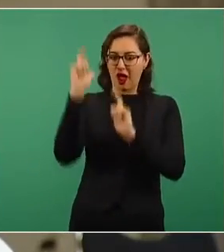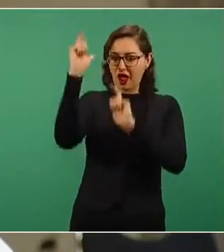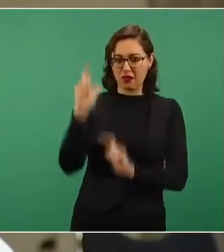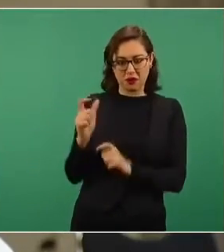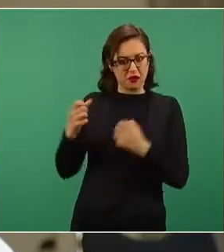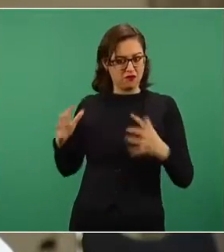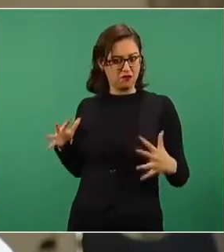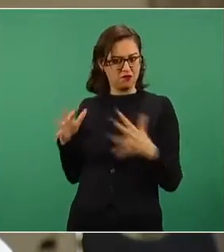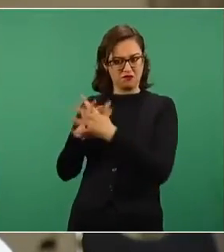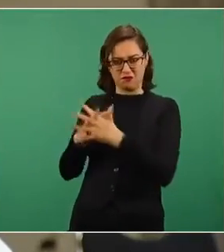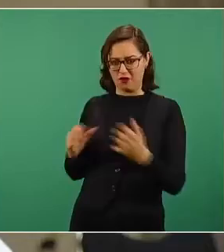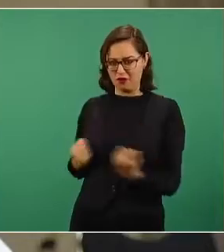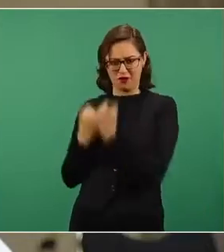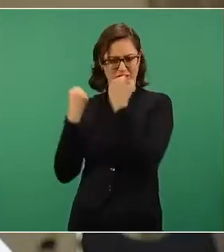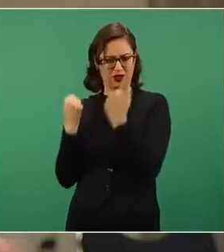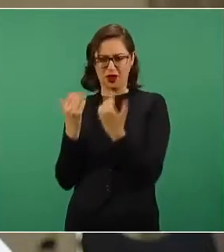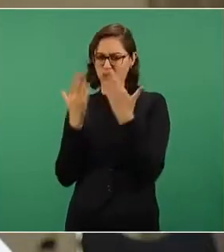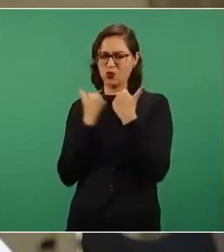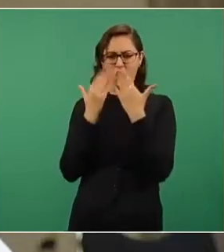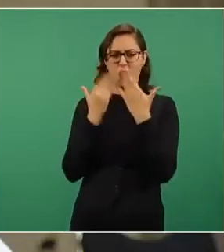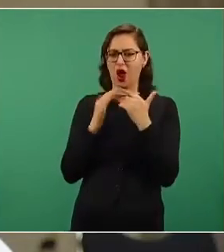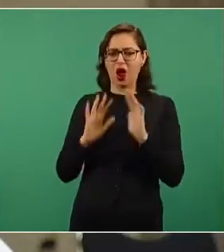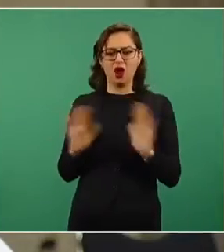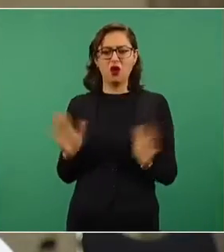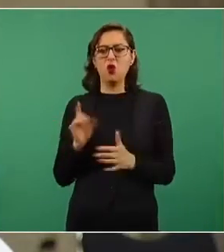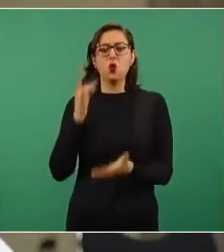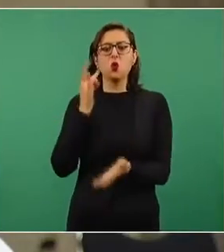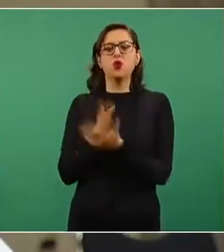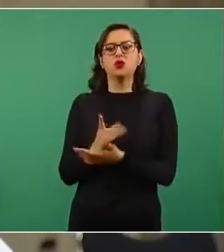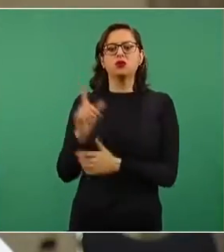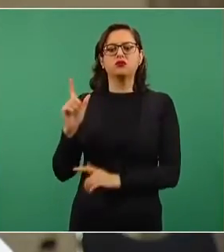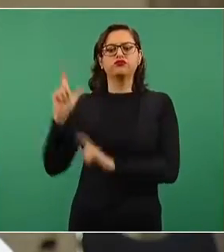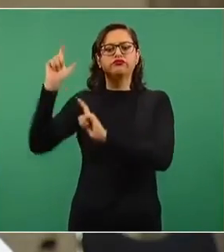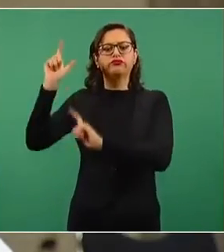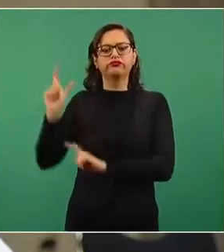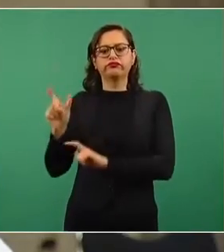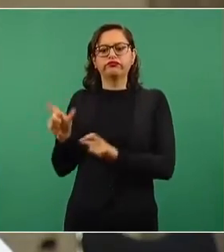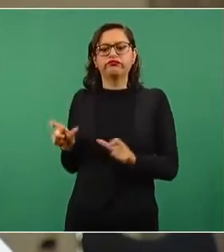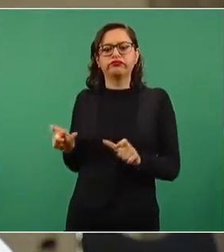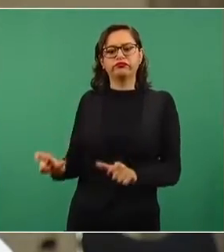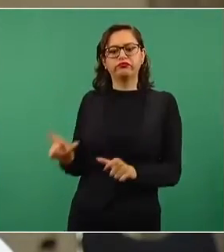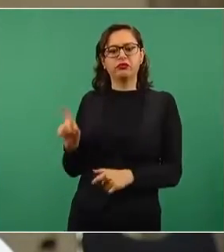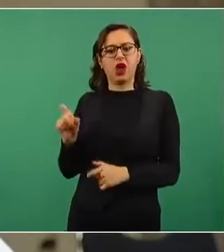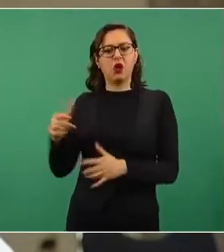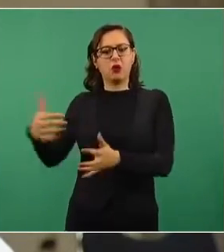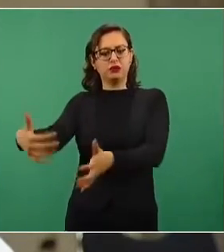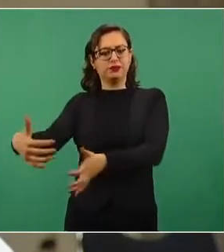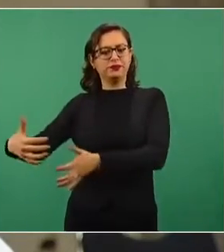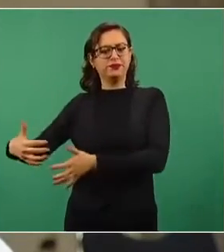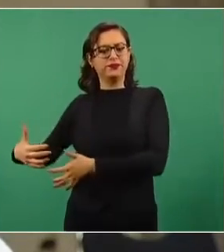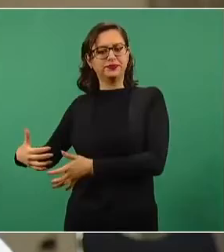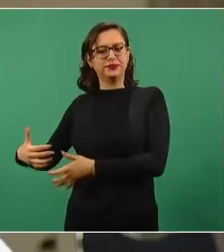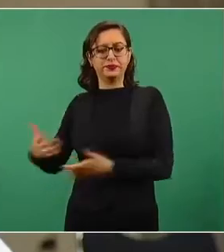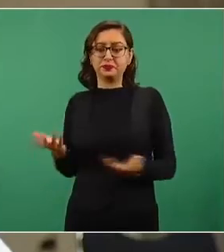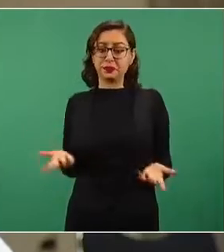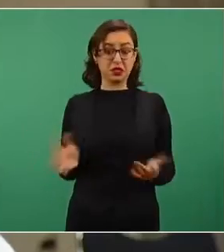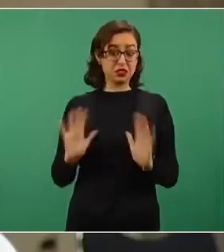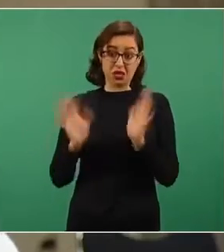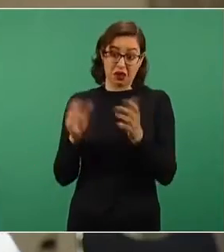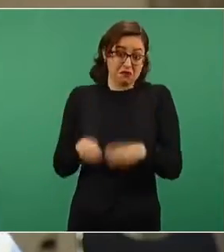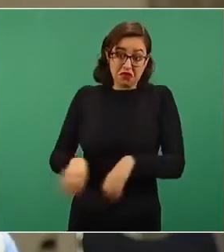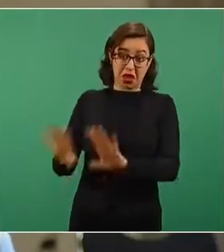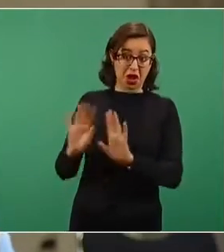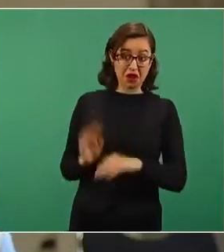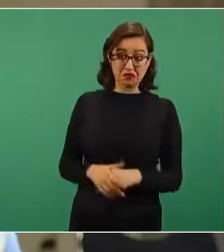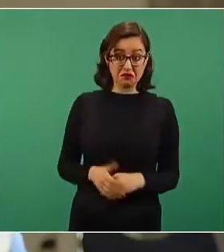confrontación, simple y llanamente detienen el agua. El punto es, ¿entonces se van a quedar sin